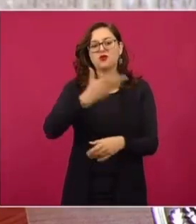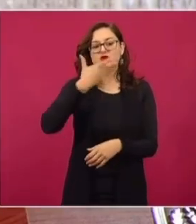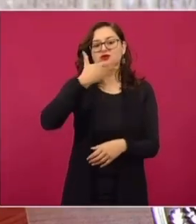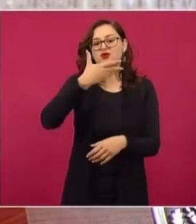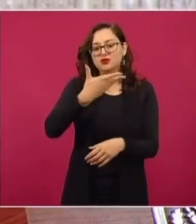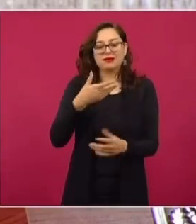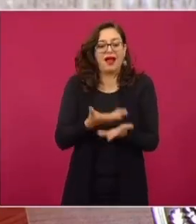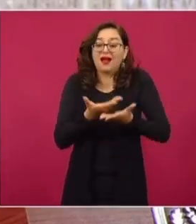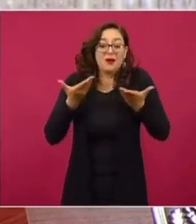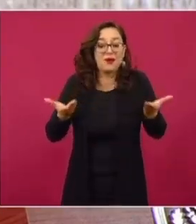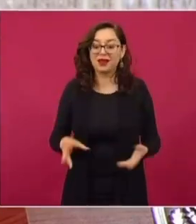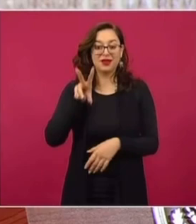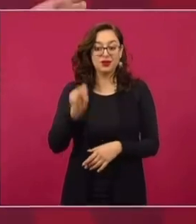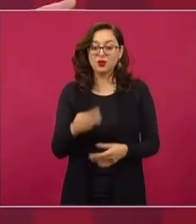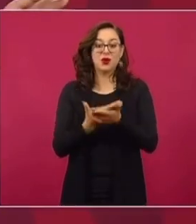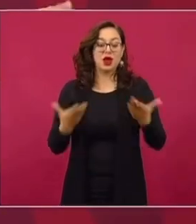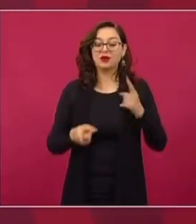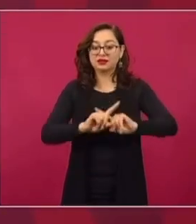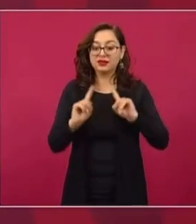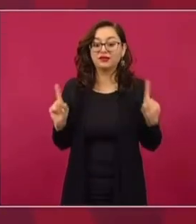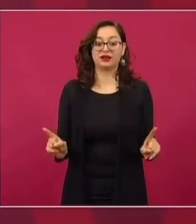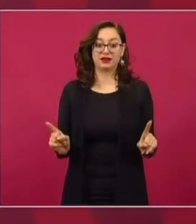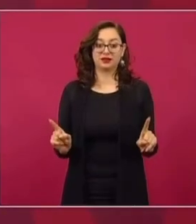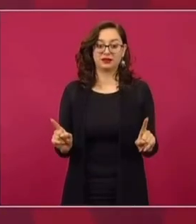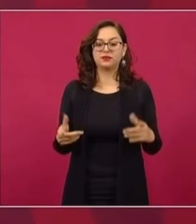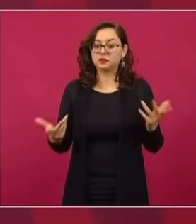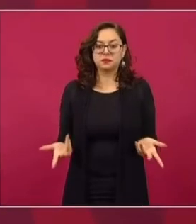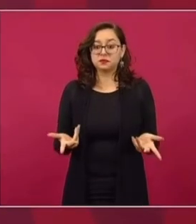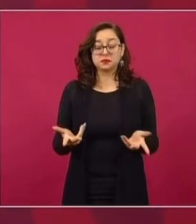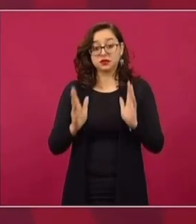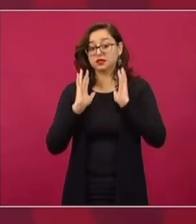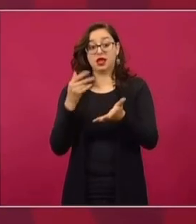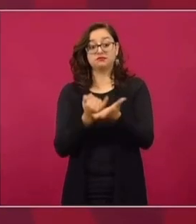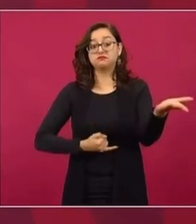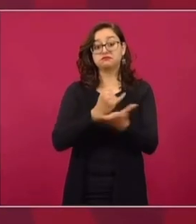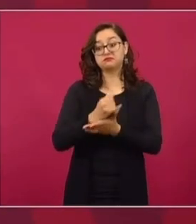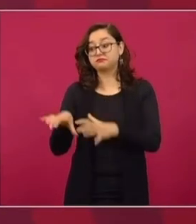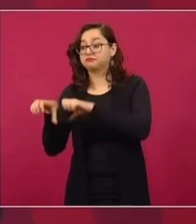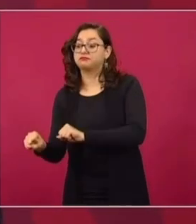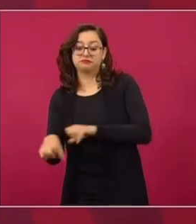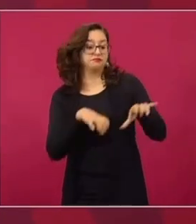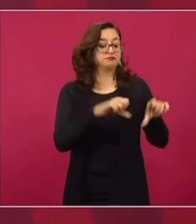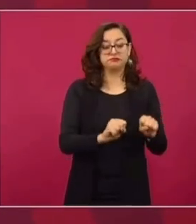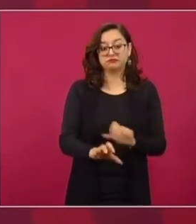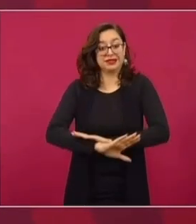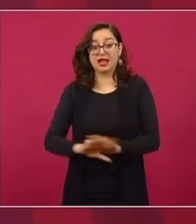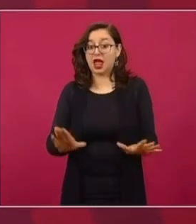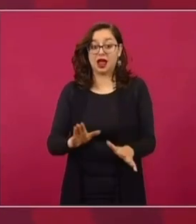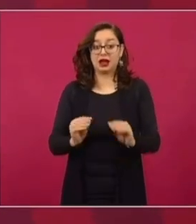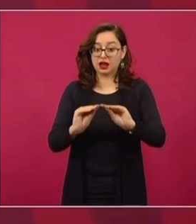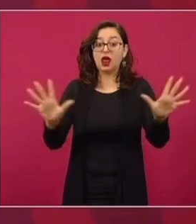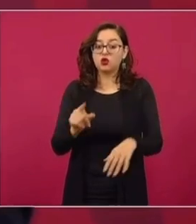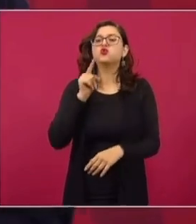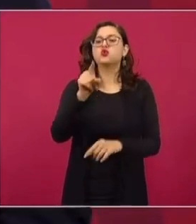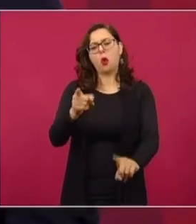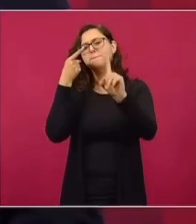es así. Ahora es, ¿de qué lado estás? Con claridad. ¿Qué